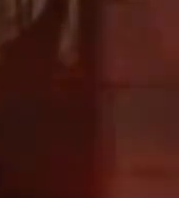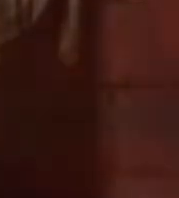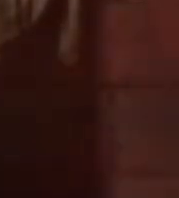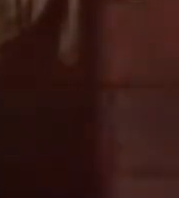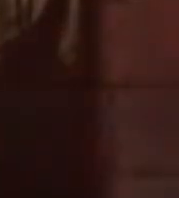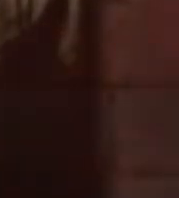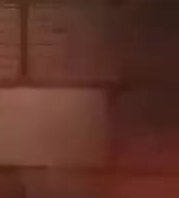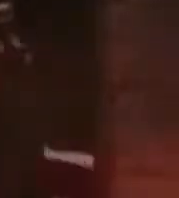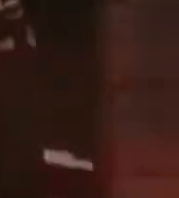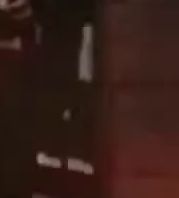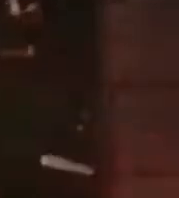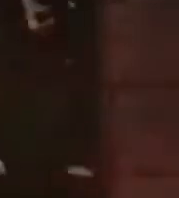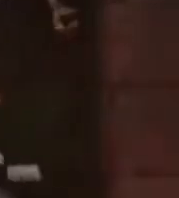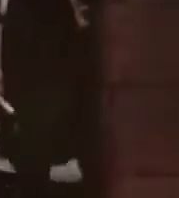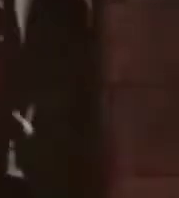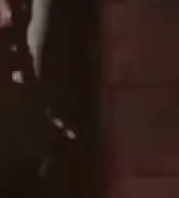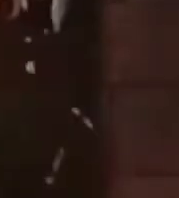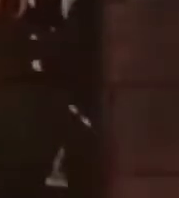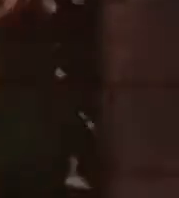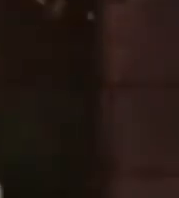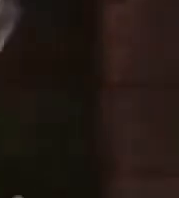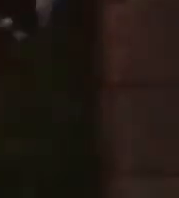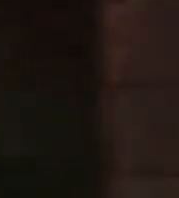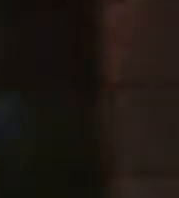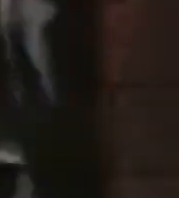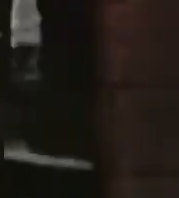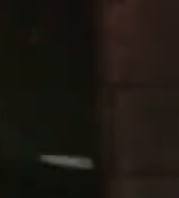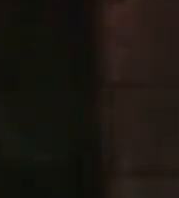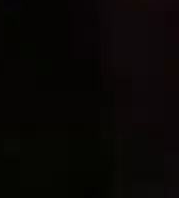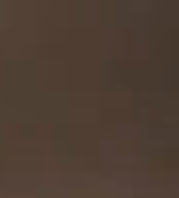Primeros y el Clamor de la Historia.